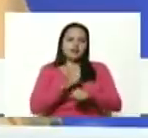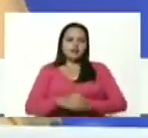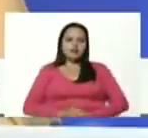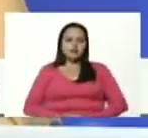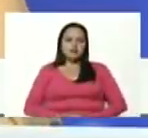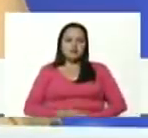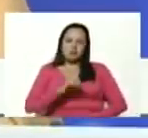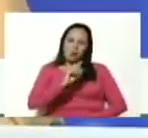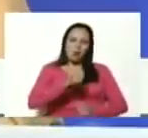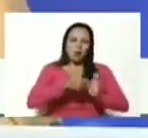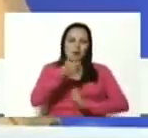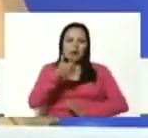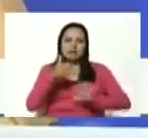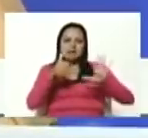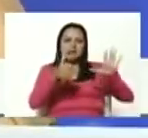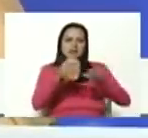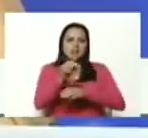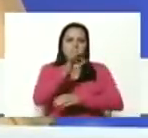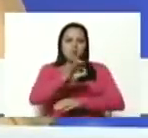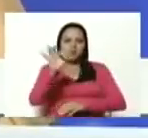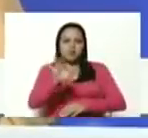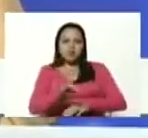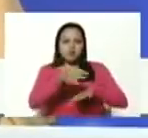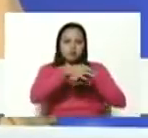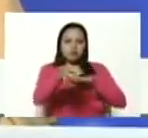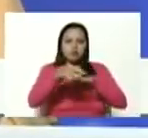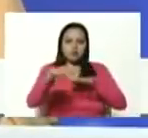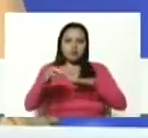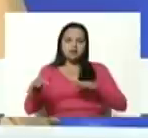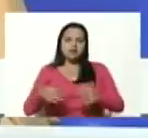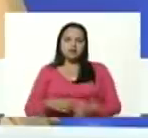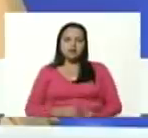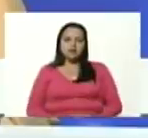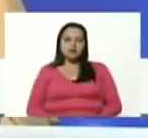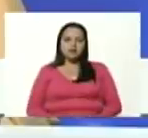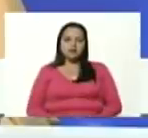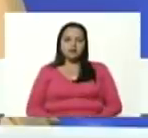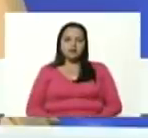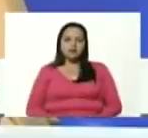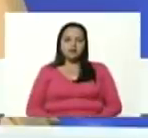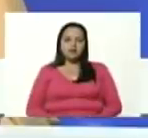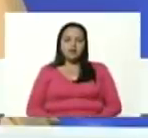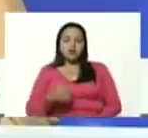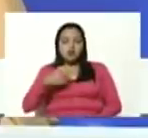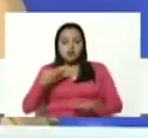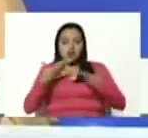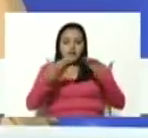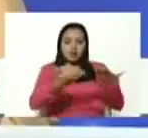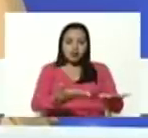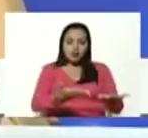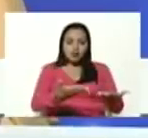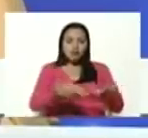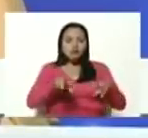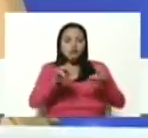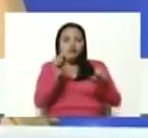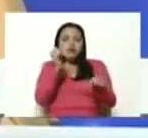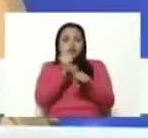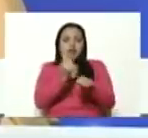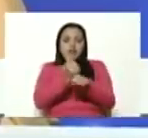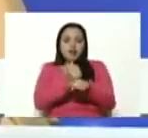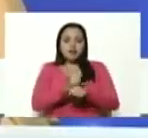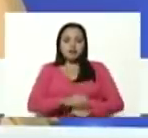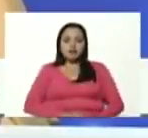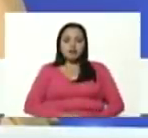Poco más del 60%. Bueno, les entrego la meta. No solo crecer